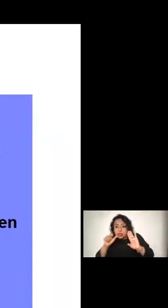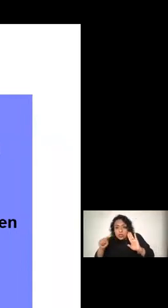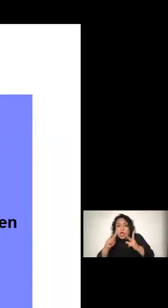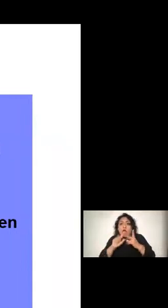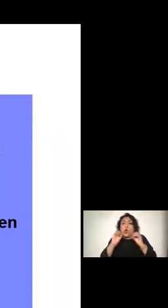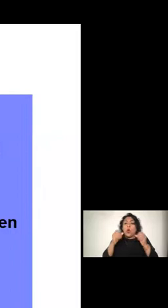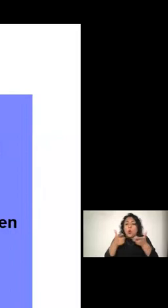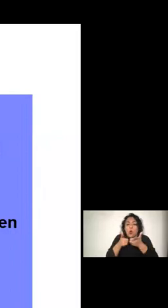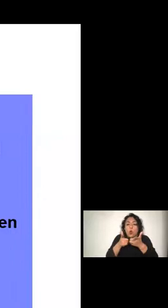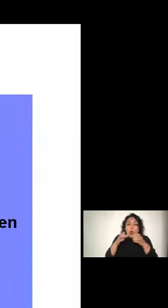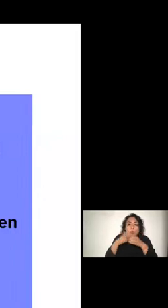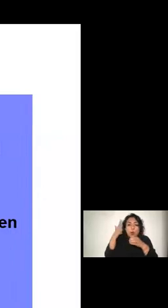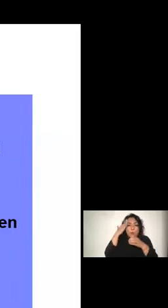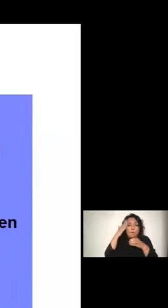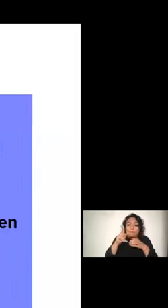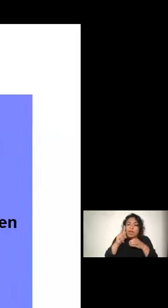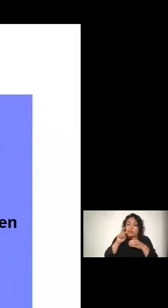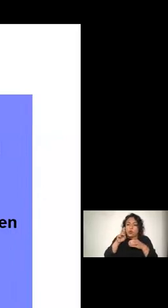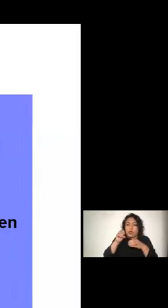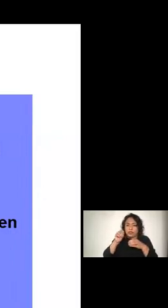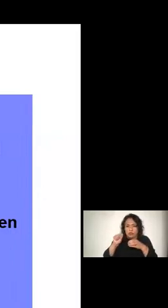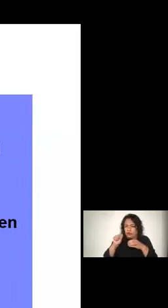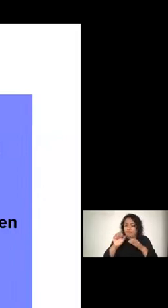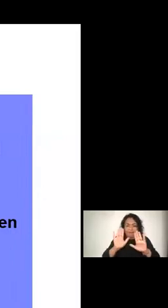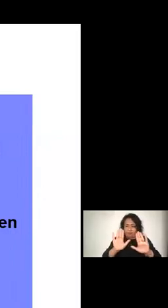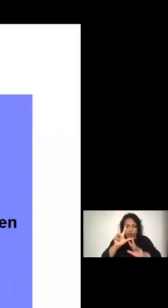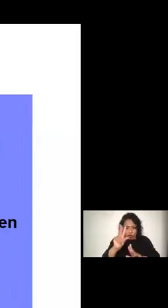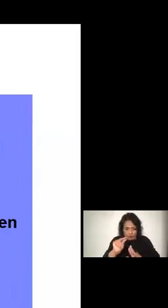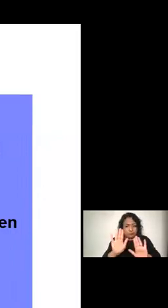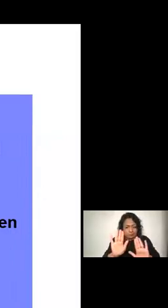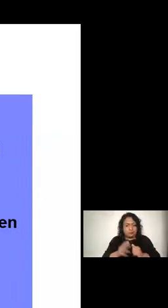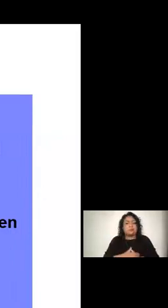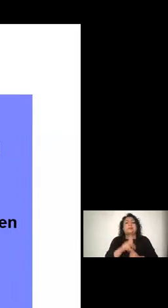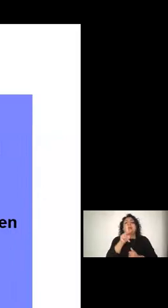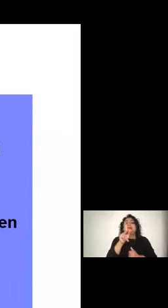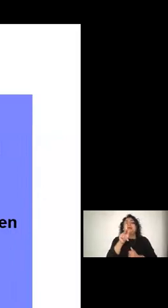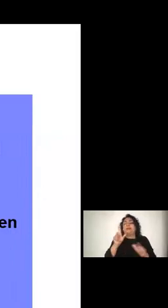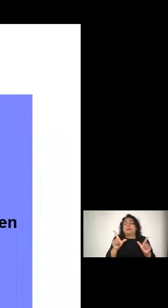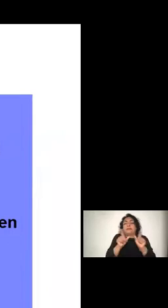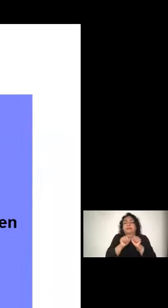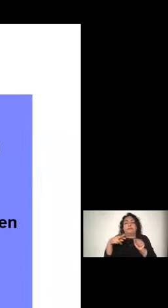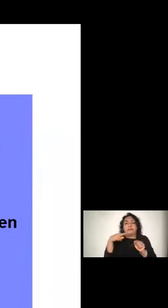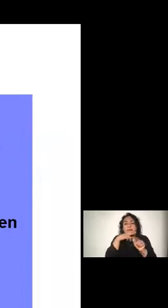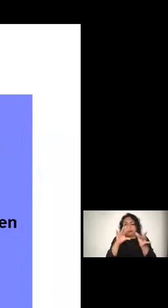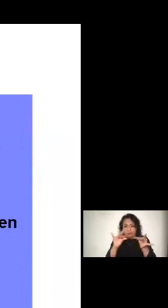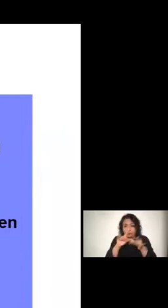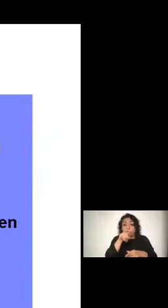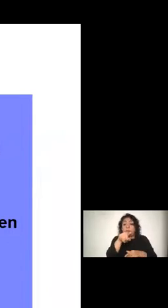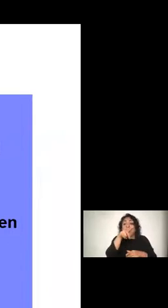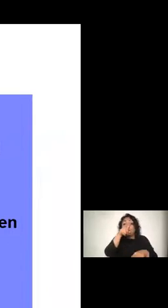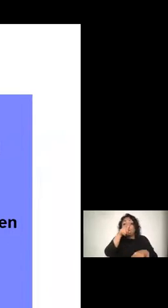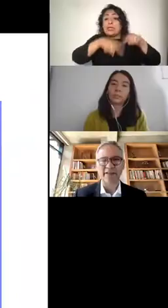patronatos de las organizaciones civiles, no. Lo que pasó fue, en resumen, esto. Se eliminó